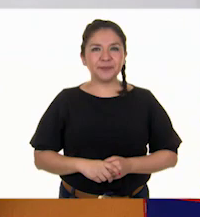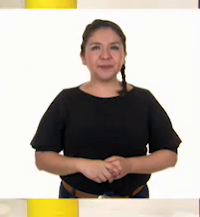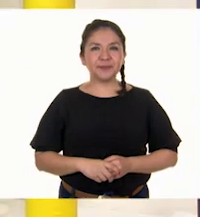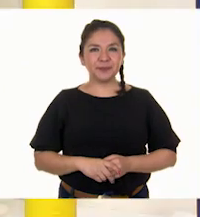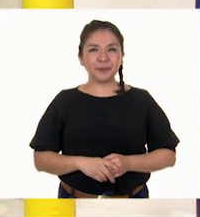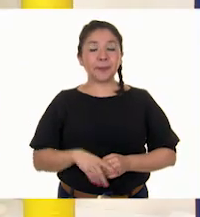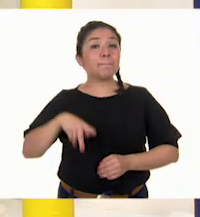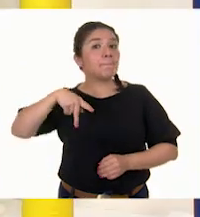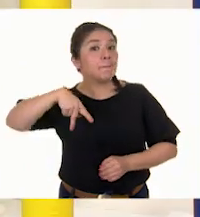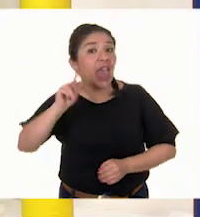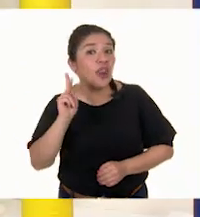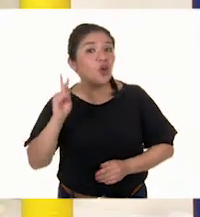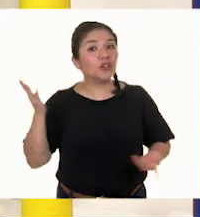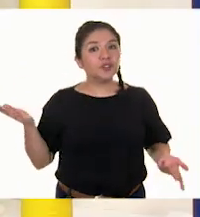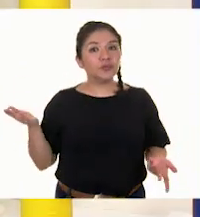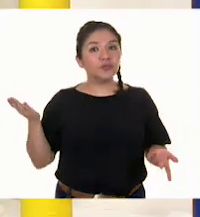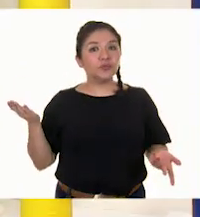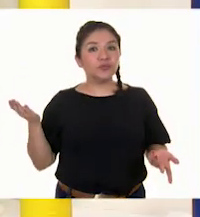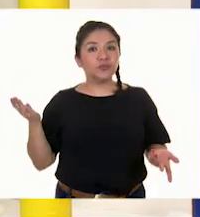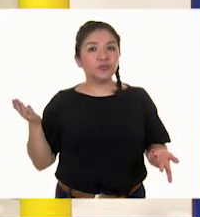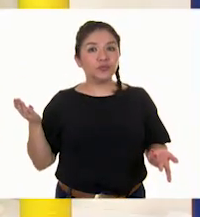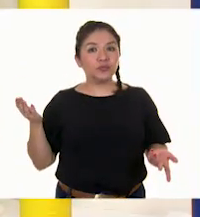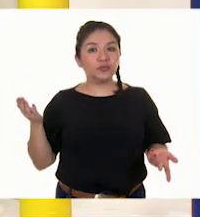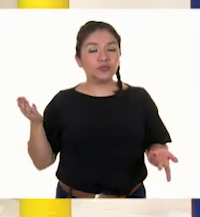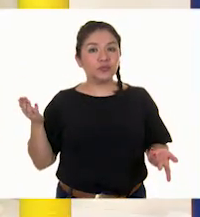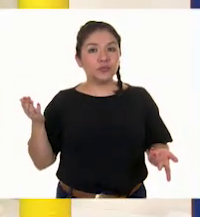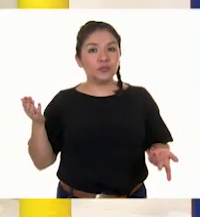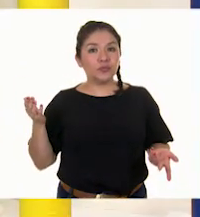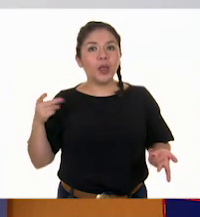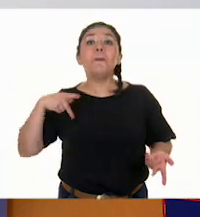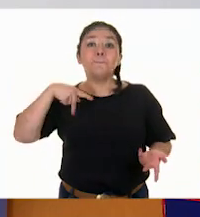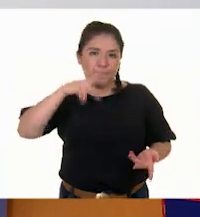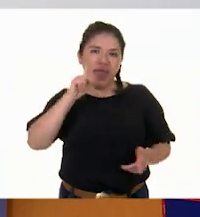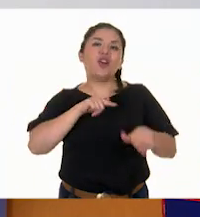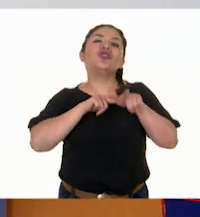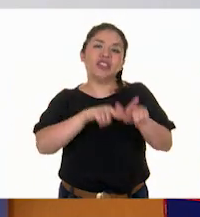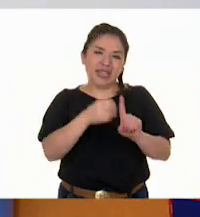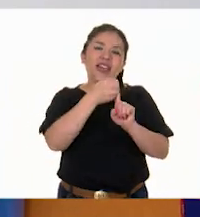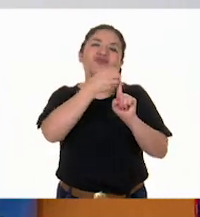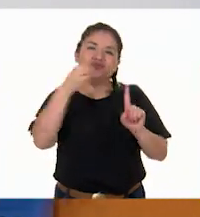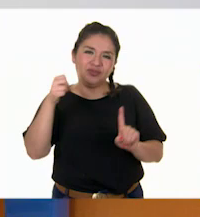Pero. Pero sí lo podemos poner para ir contando lo que ocurre. Bien.